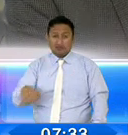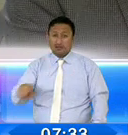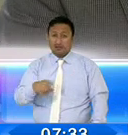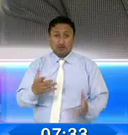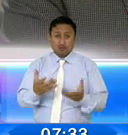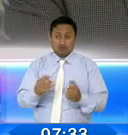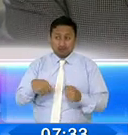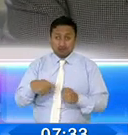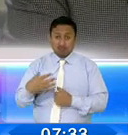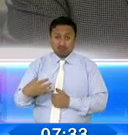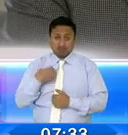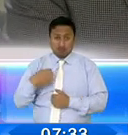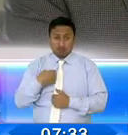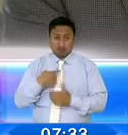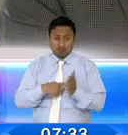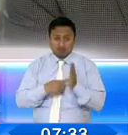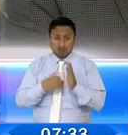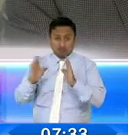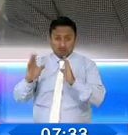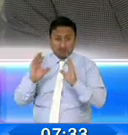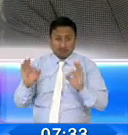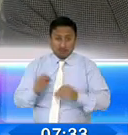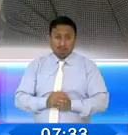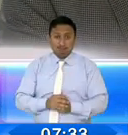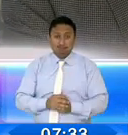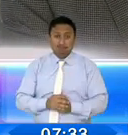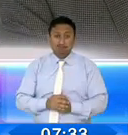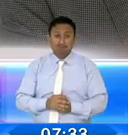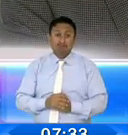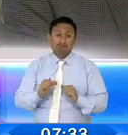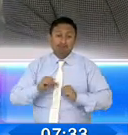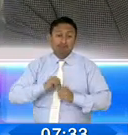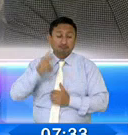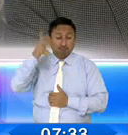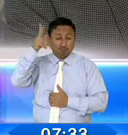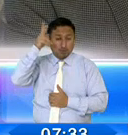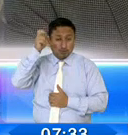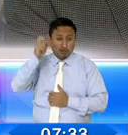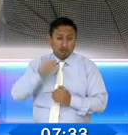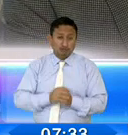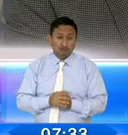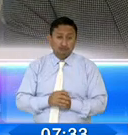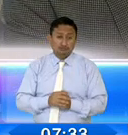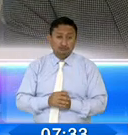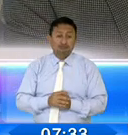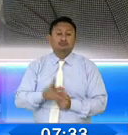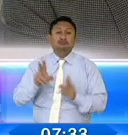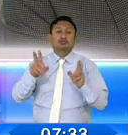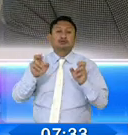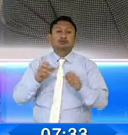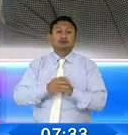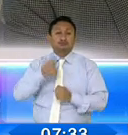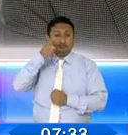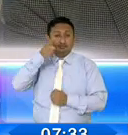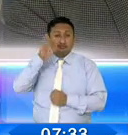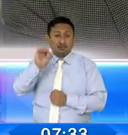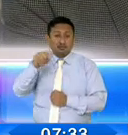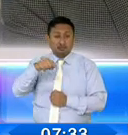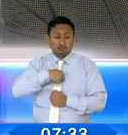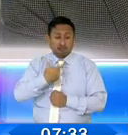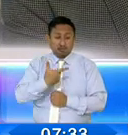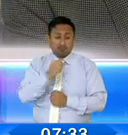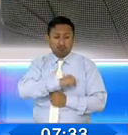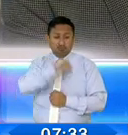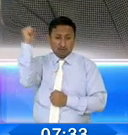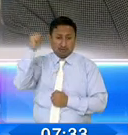sea efectivizado. Entonces creo que hay en el sentido de que Lasso ya se siente ganador. Y eso es